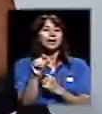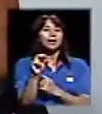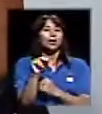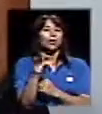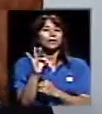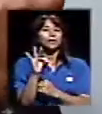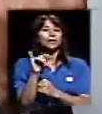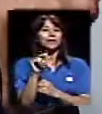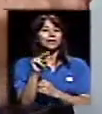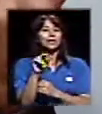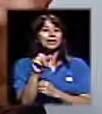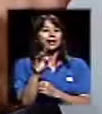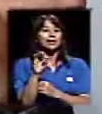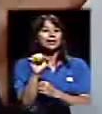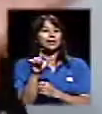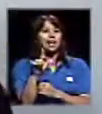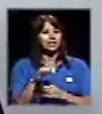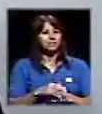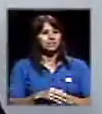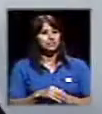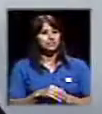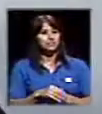Don Gerardo, digamos,